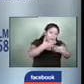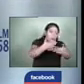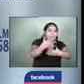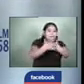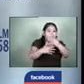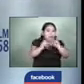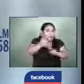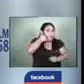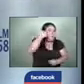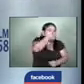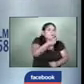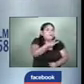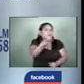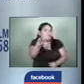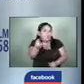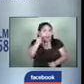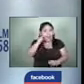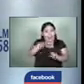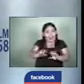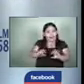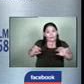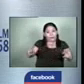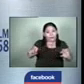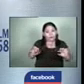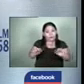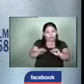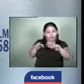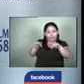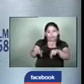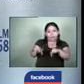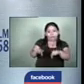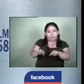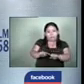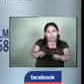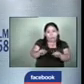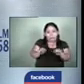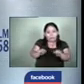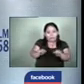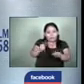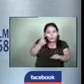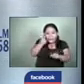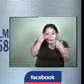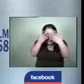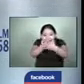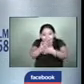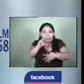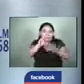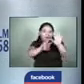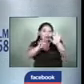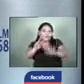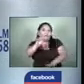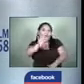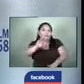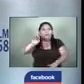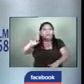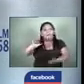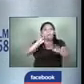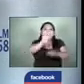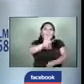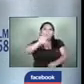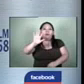comunicarse al teléfono. Ya se lo vamos a decir ahí en pantalla porque, bueno, no se alcanza a ver. 77-43